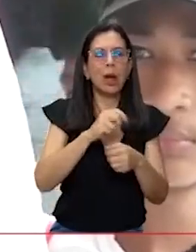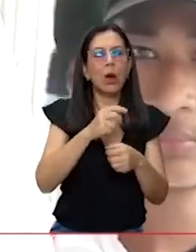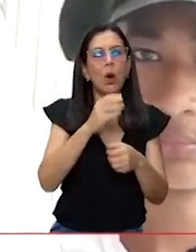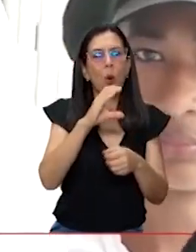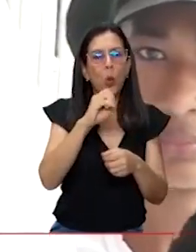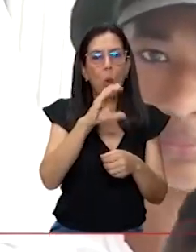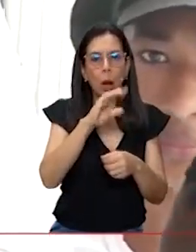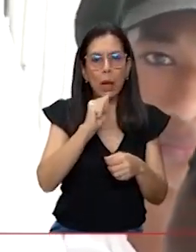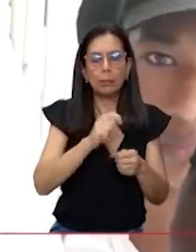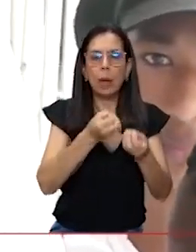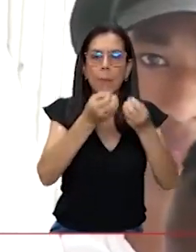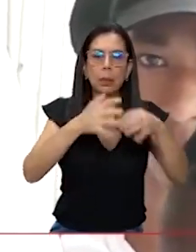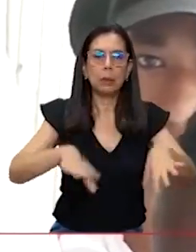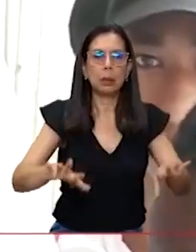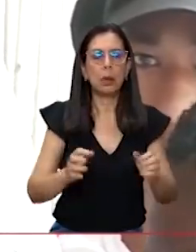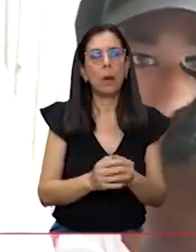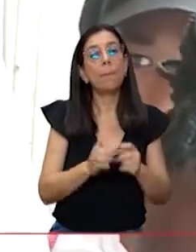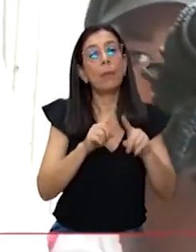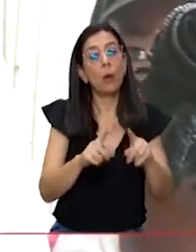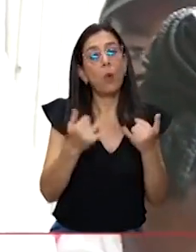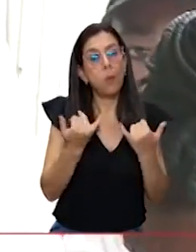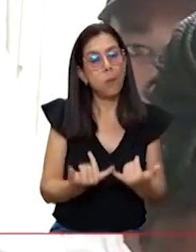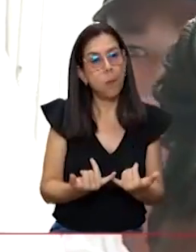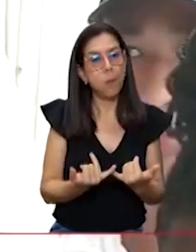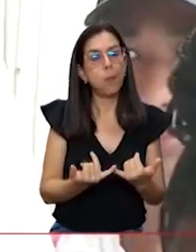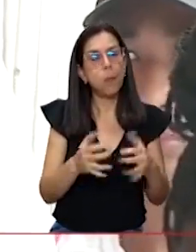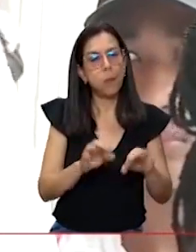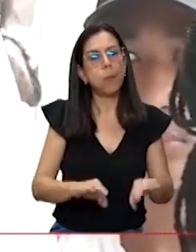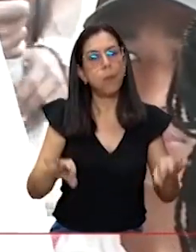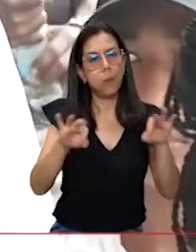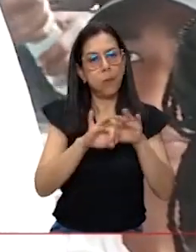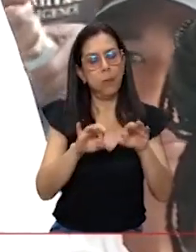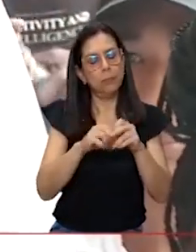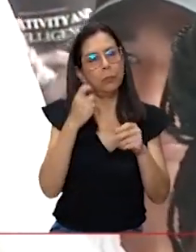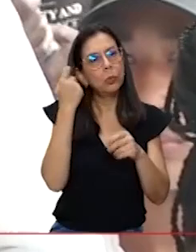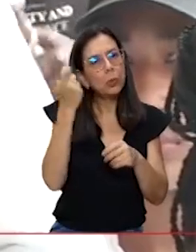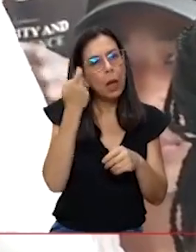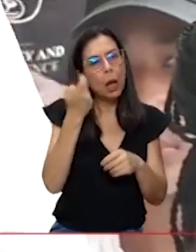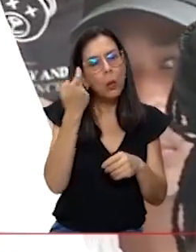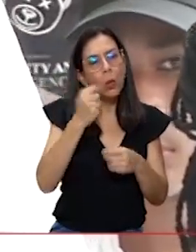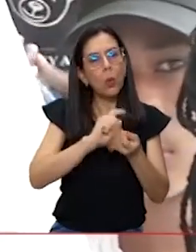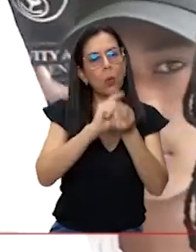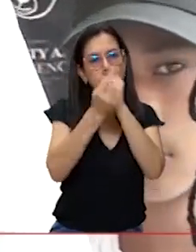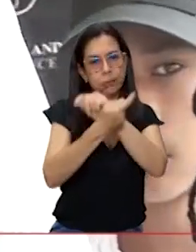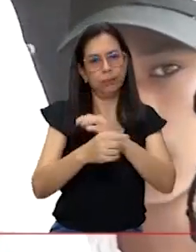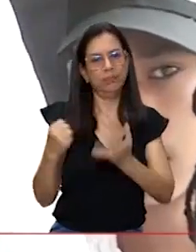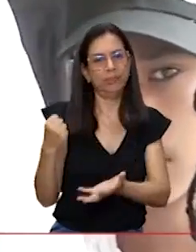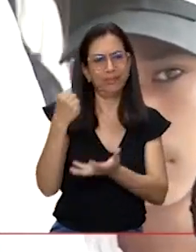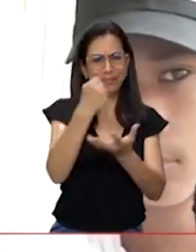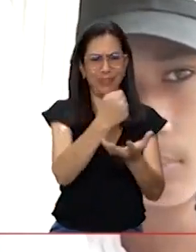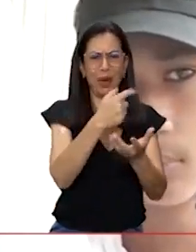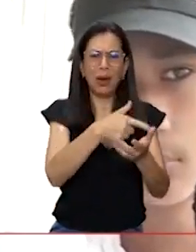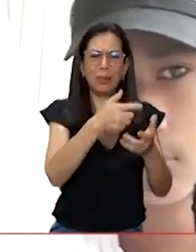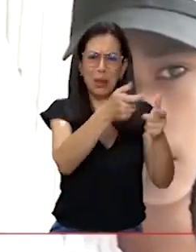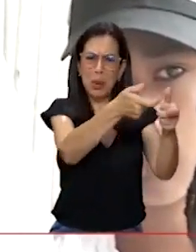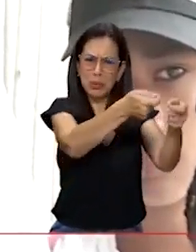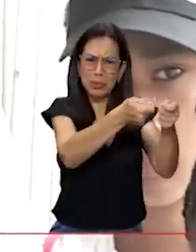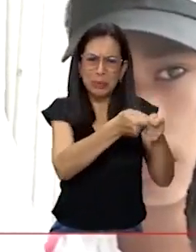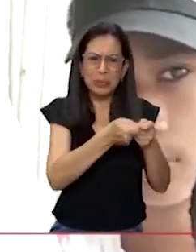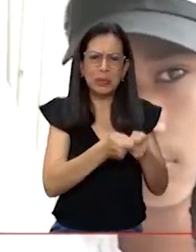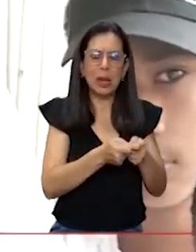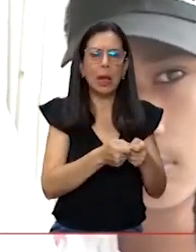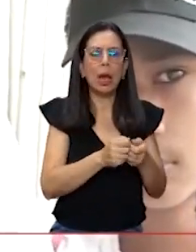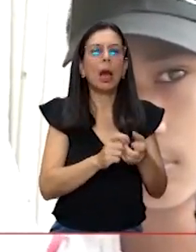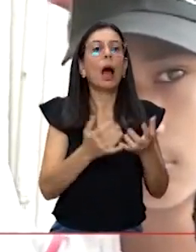la cosecha y es el momento para profundizar un cambio en la economía, pasar de esa economía de la hoja de coca a